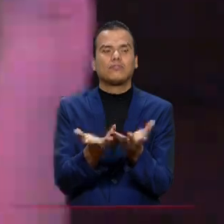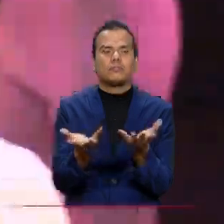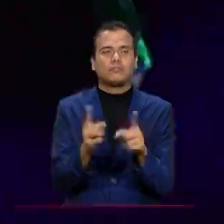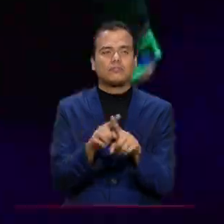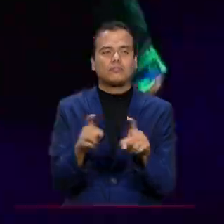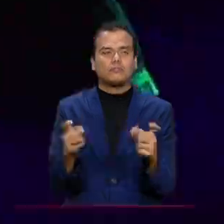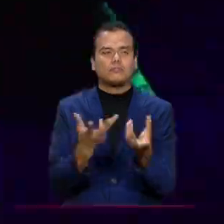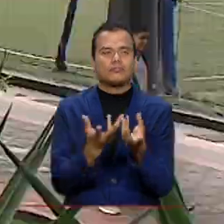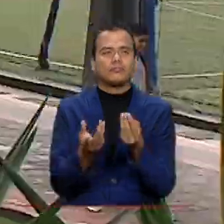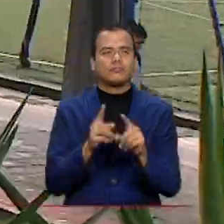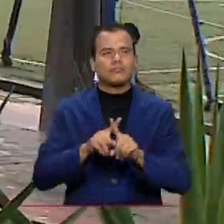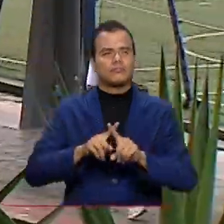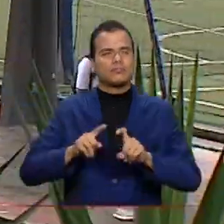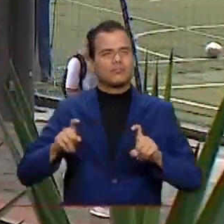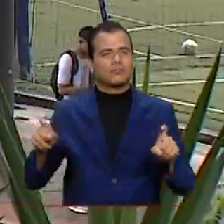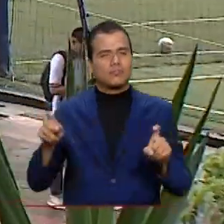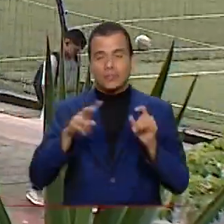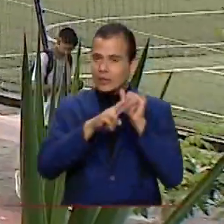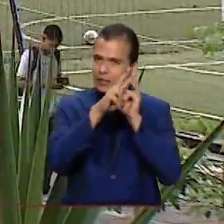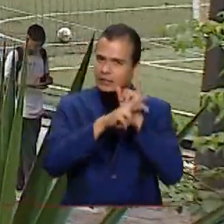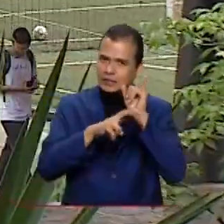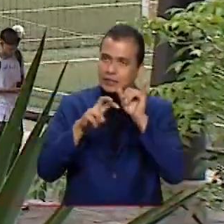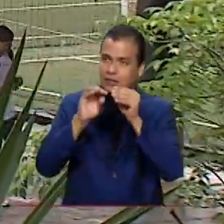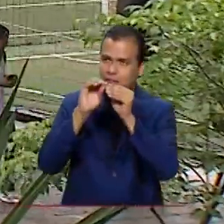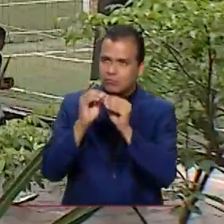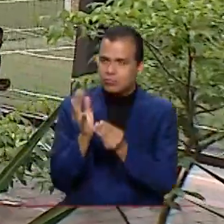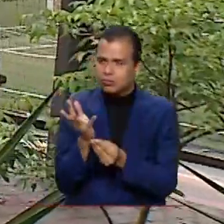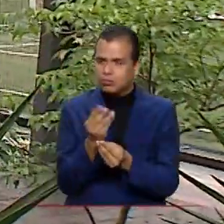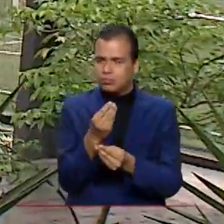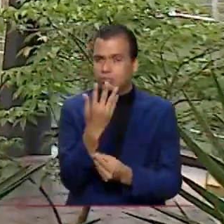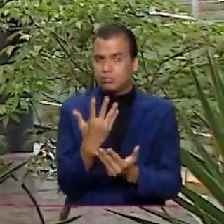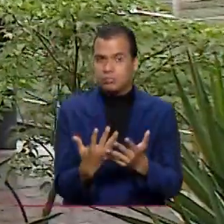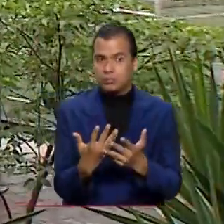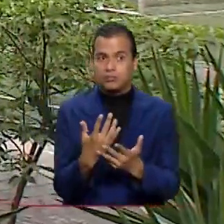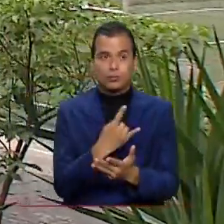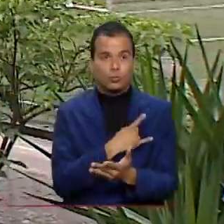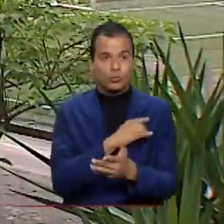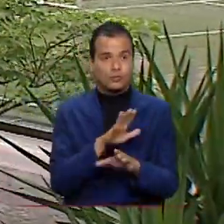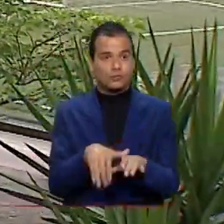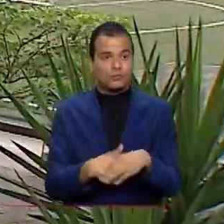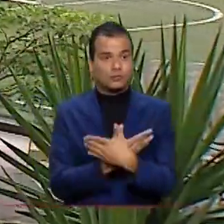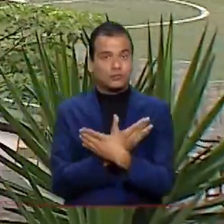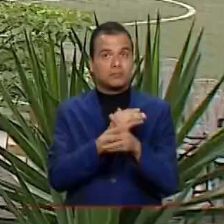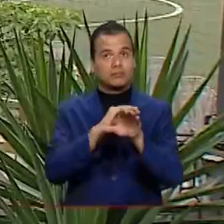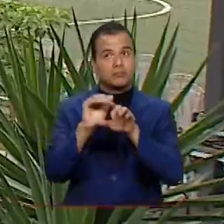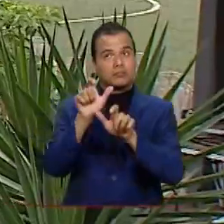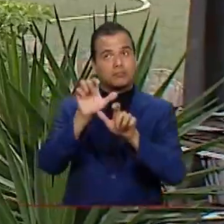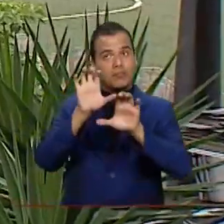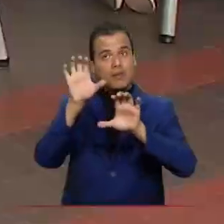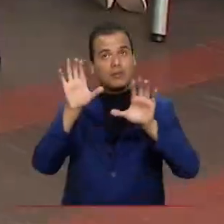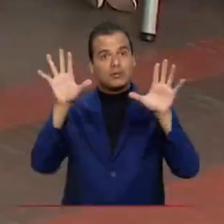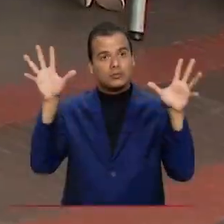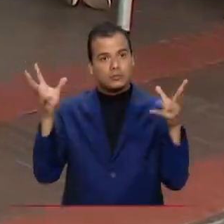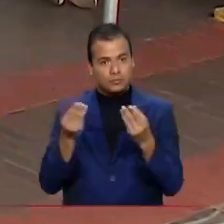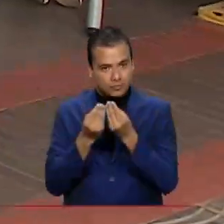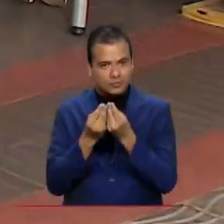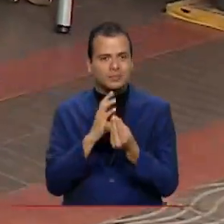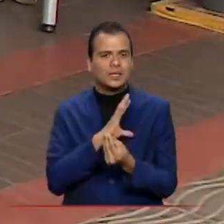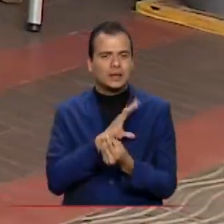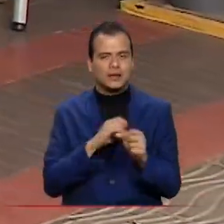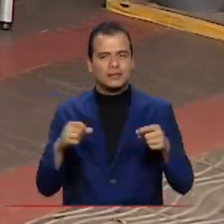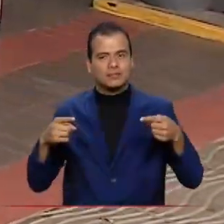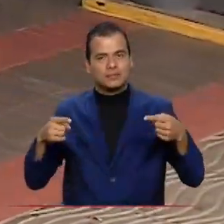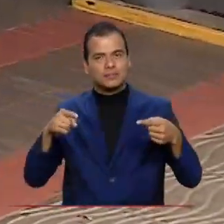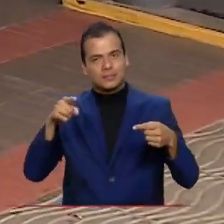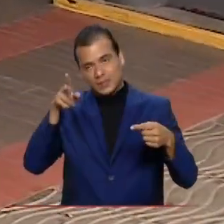estética y humanismo en un mismo escenario, la USACA, y con invitados internacionales. El 14 será el encuentro entre Cali y Lima